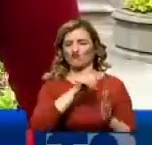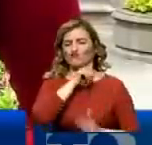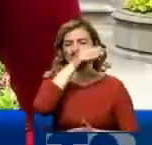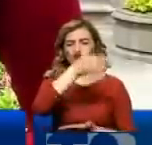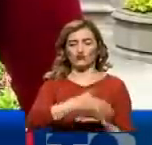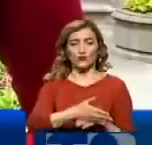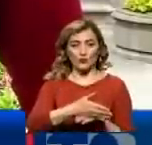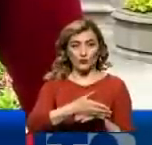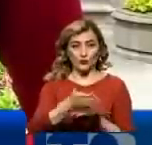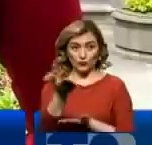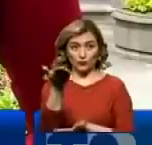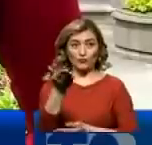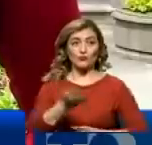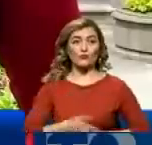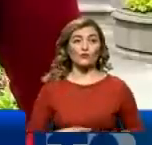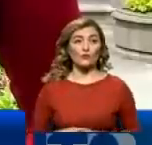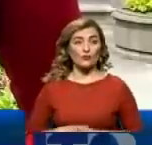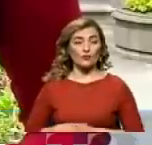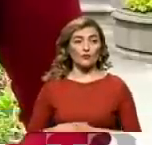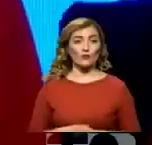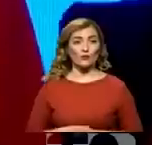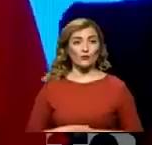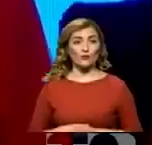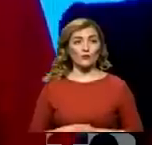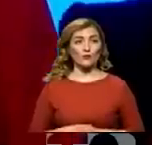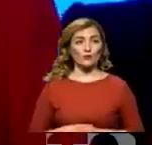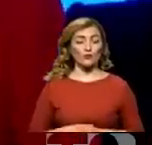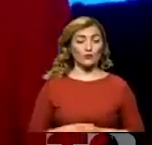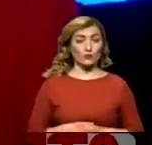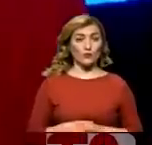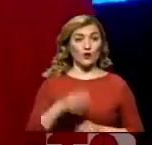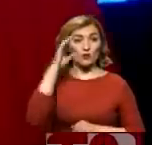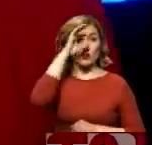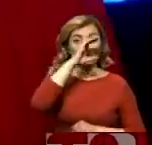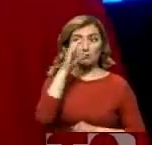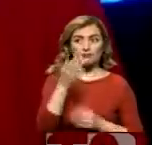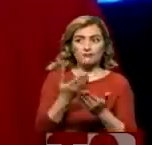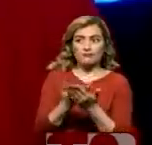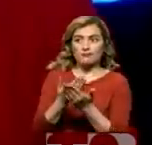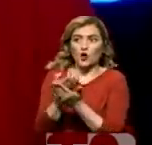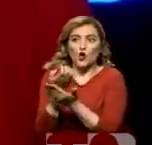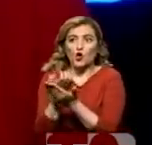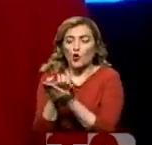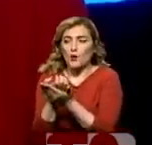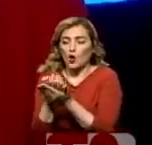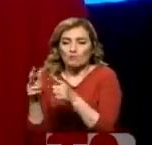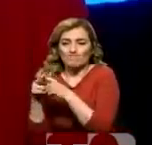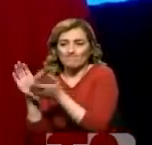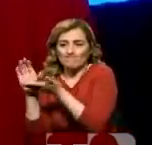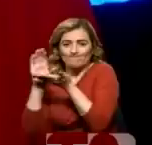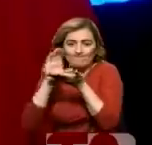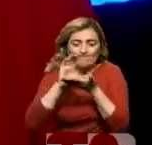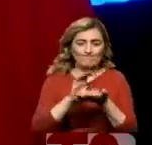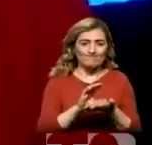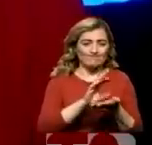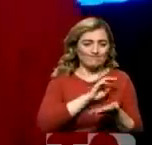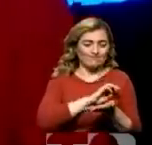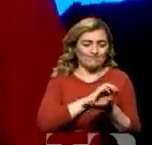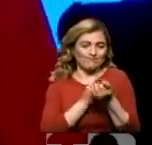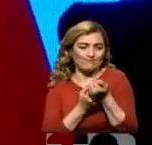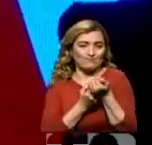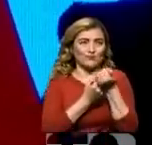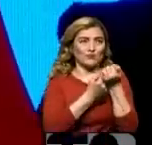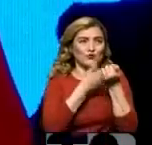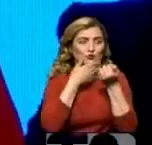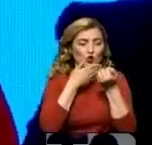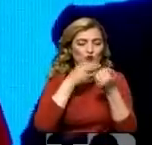delincuencia. Escuchemos sus declaraciones. Estamos buscando fuentes de financiamiento para que los municipios puedan apoyarse con